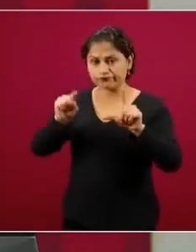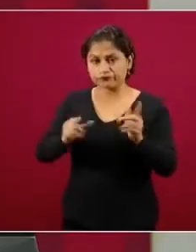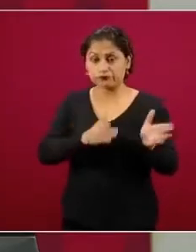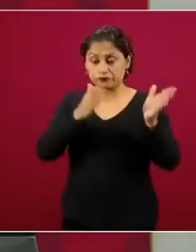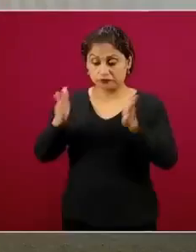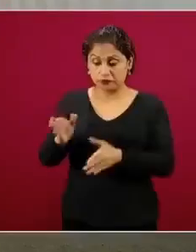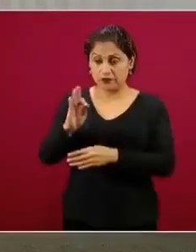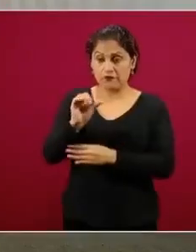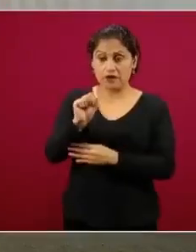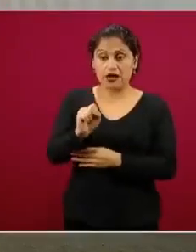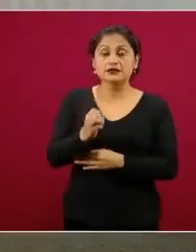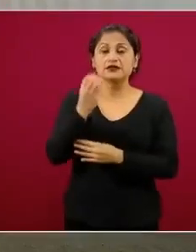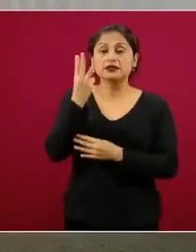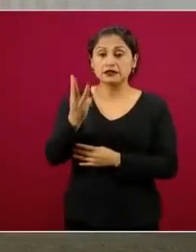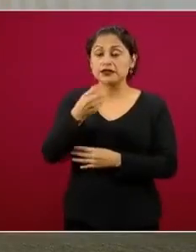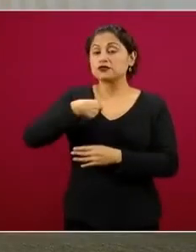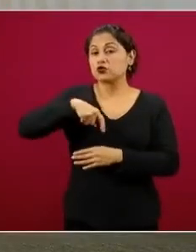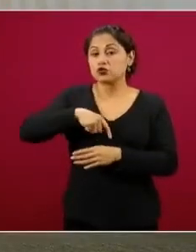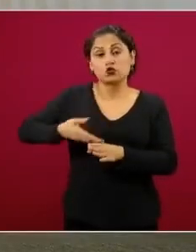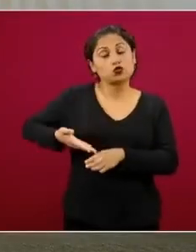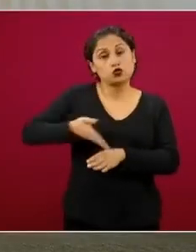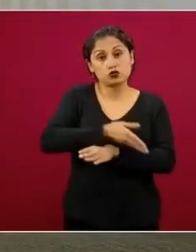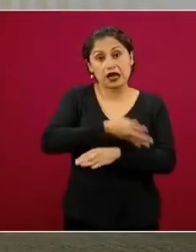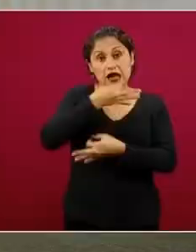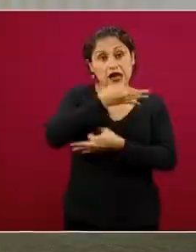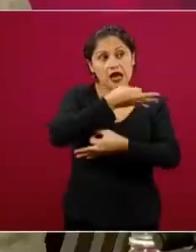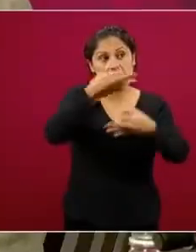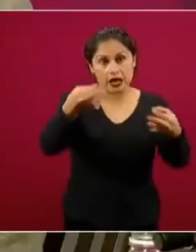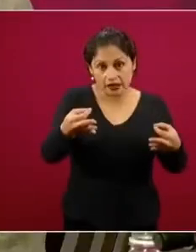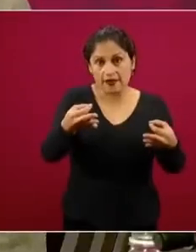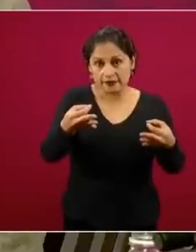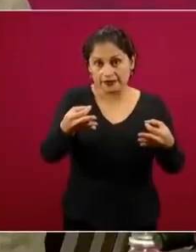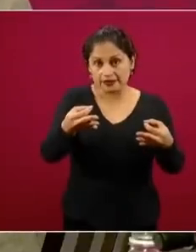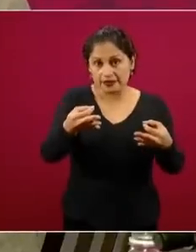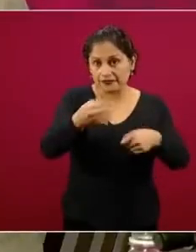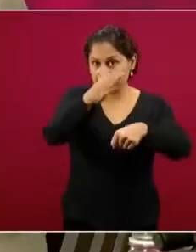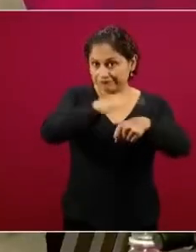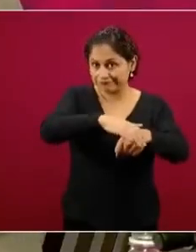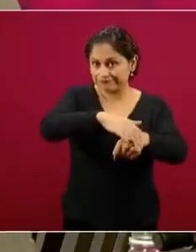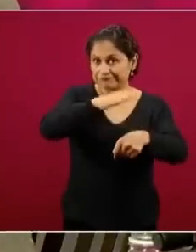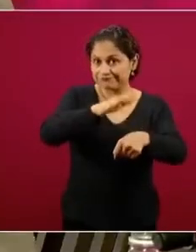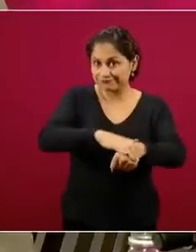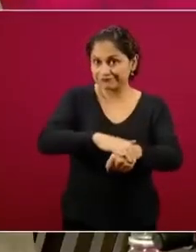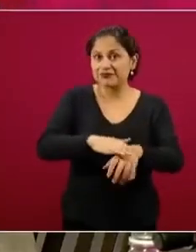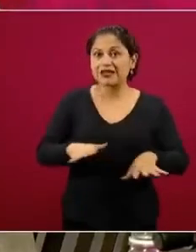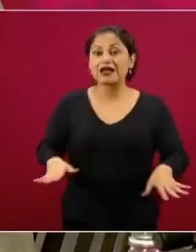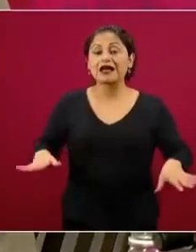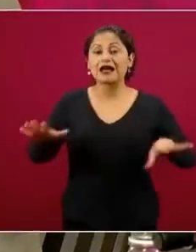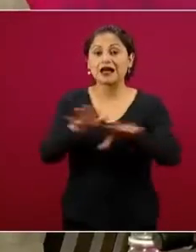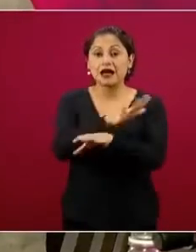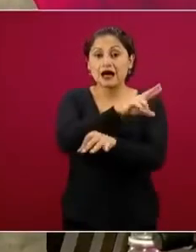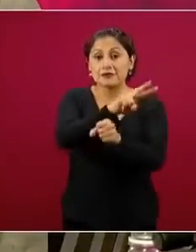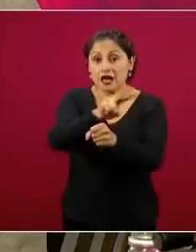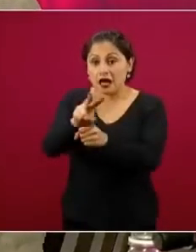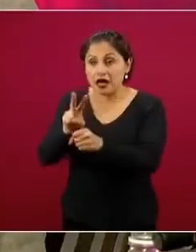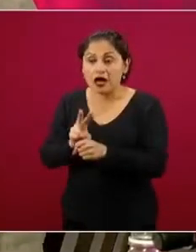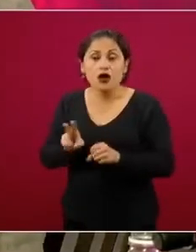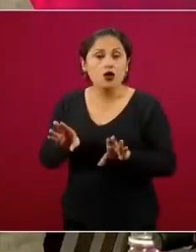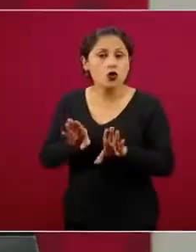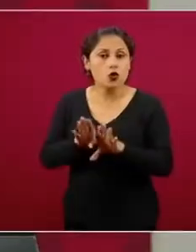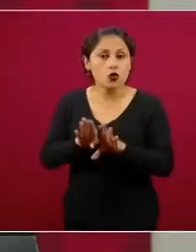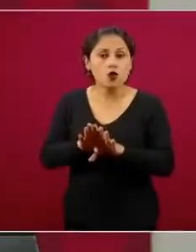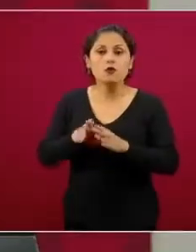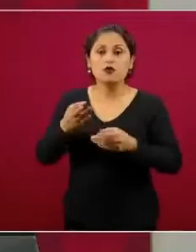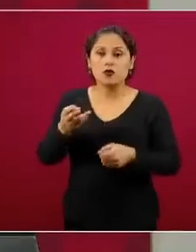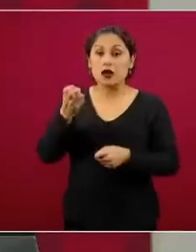lo anticipamos desde varios días antes de entrar en fase 3, alertamos que cambiaríamos el enfoque de la vigilancia, es decir, todo esto es un